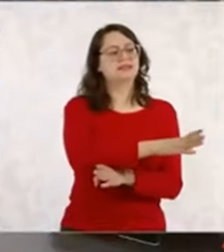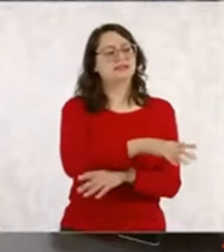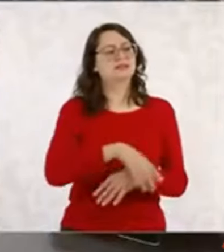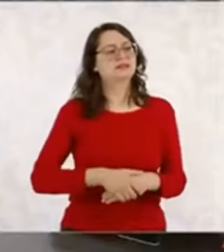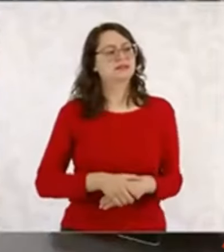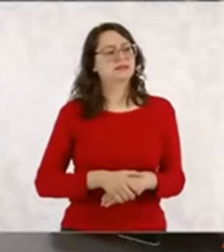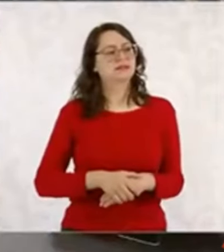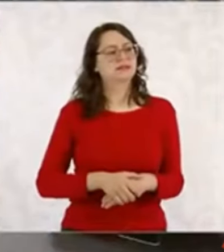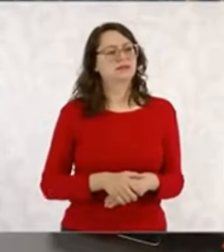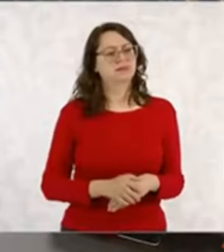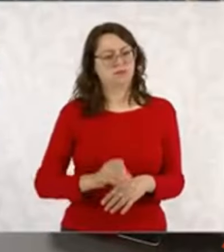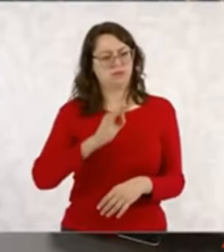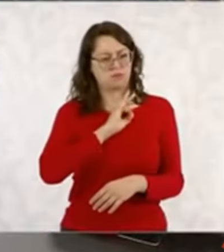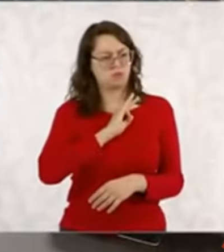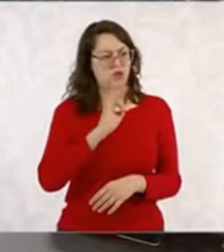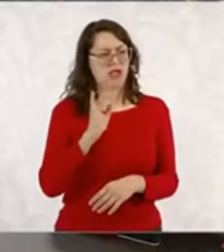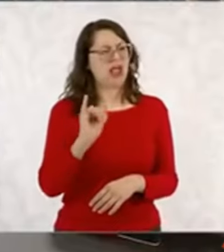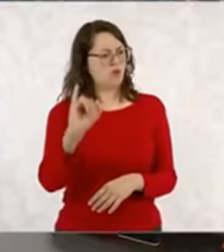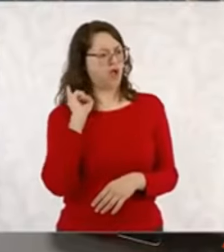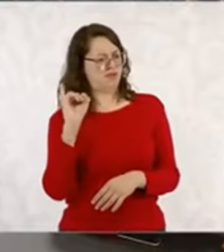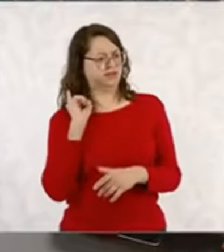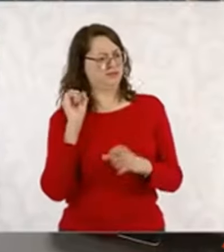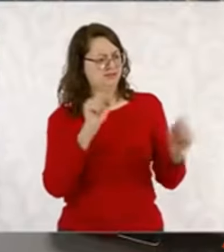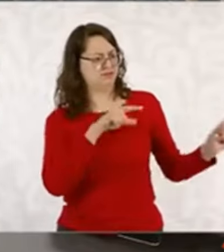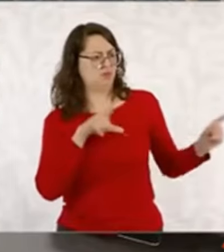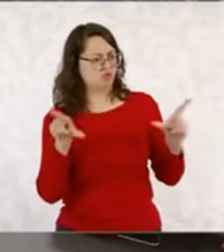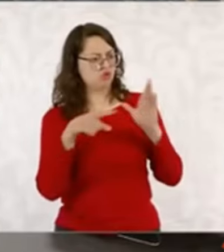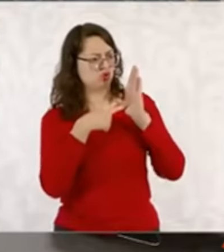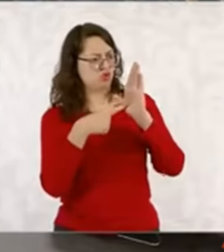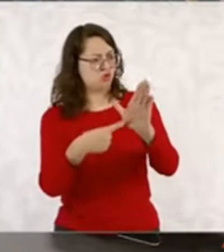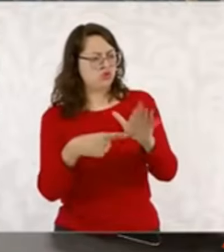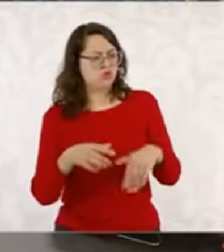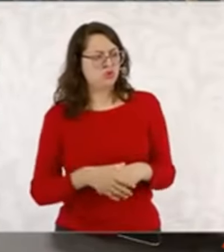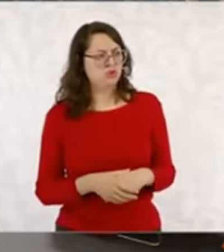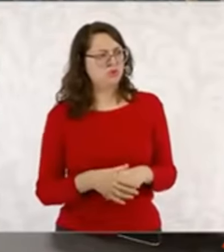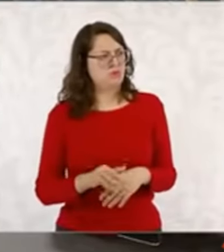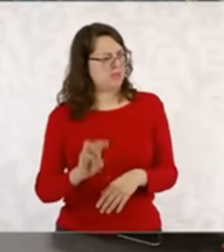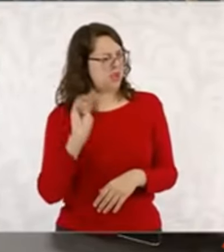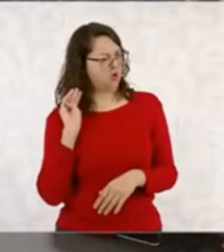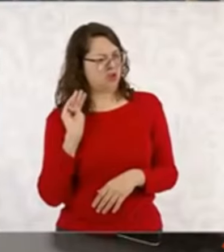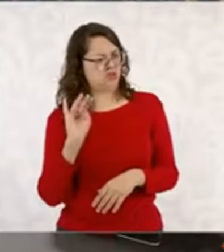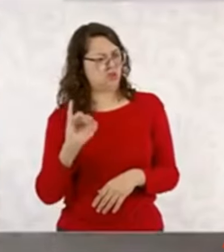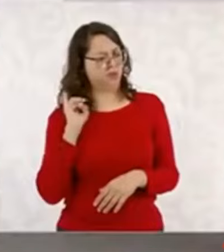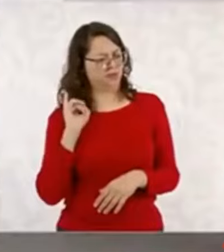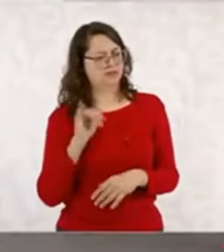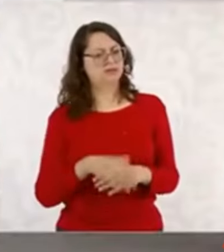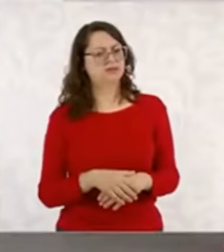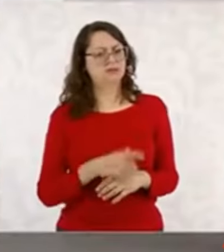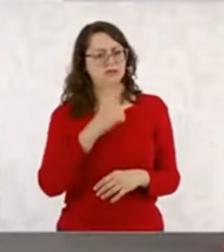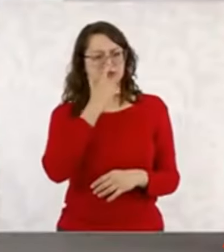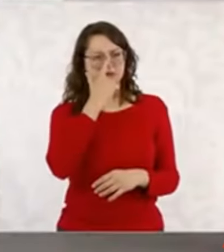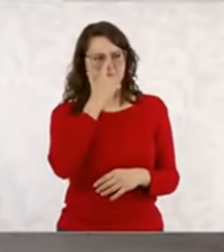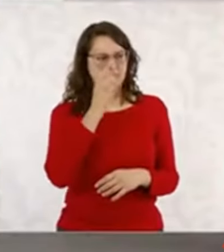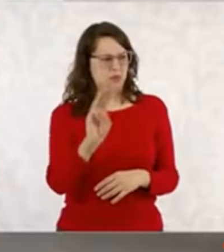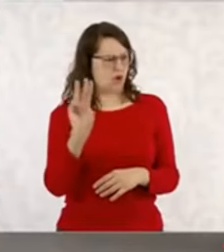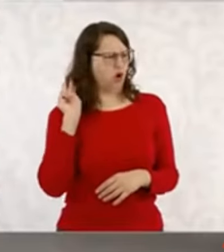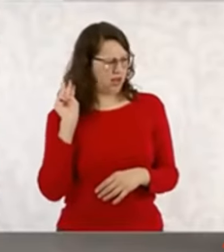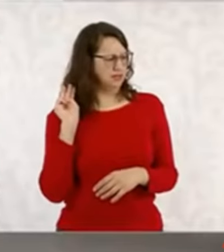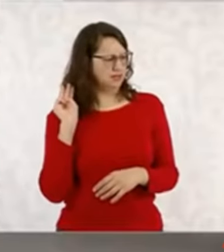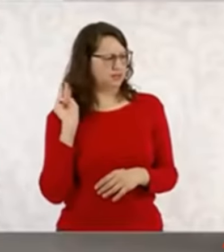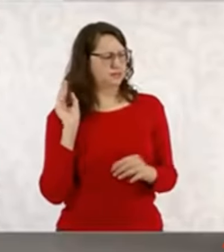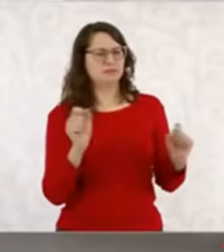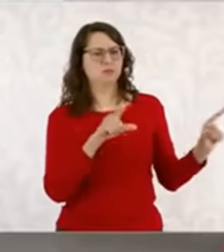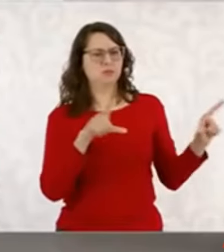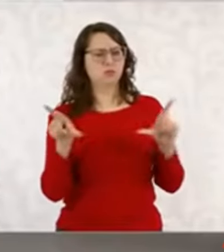En la presentación que hizo el jueves o el miércoles, ¿no? ¿Qué día presentaba? El miércoles, ¿no?